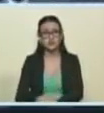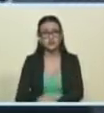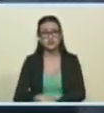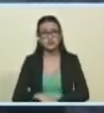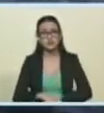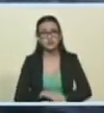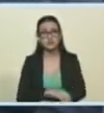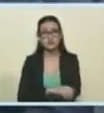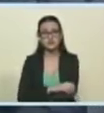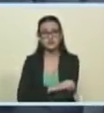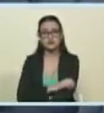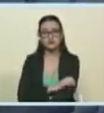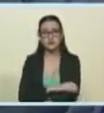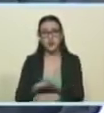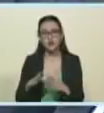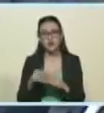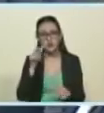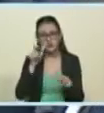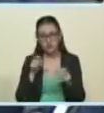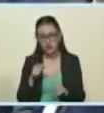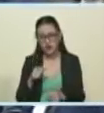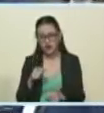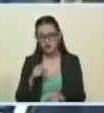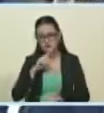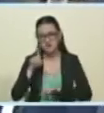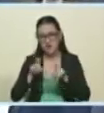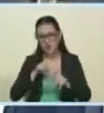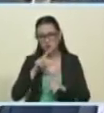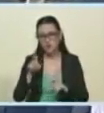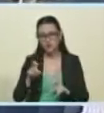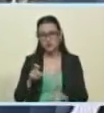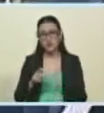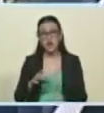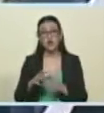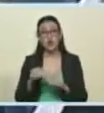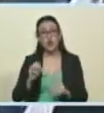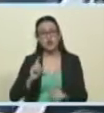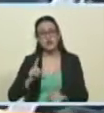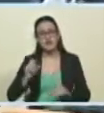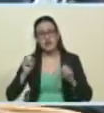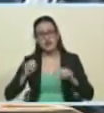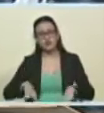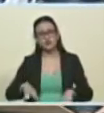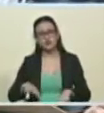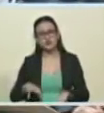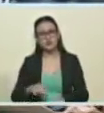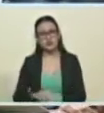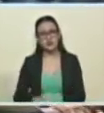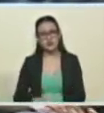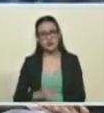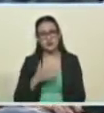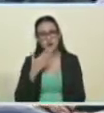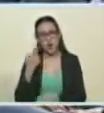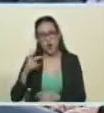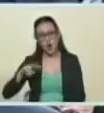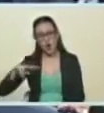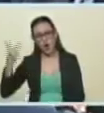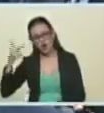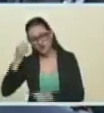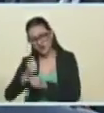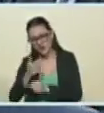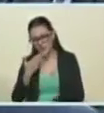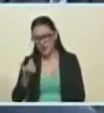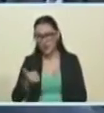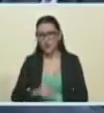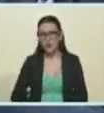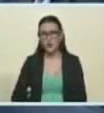o de Seija, o de no sé, de todos los encuestólogos, todos deberían renunciar y dedicarse a otra profesión